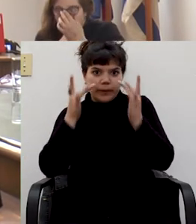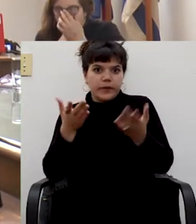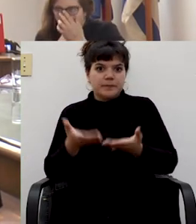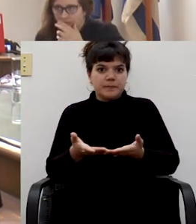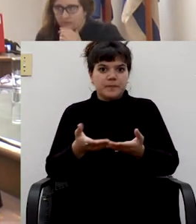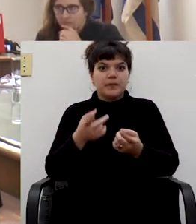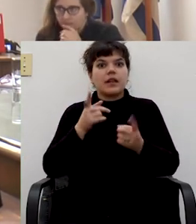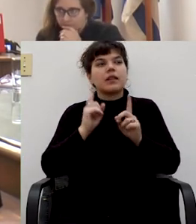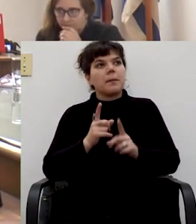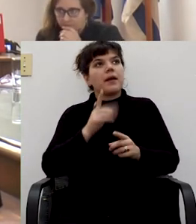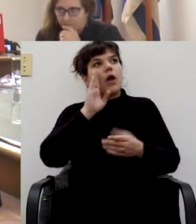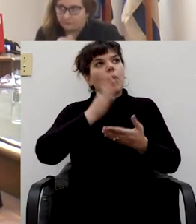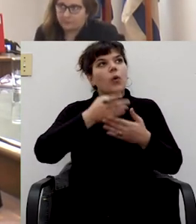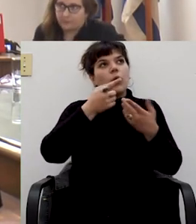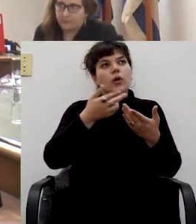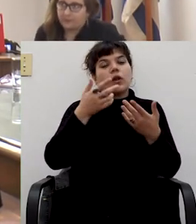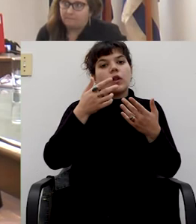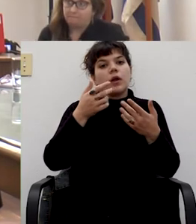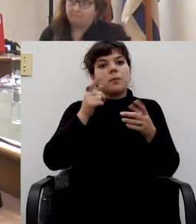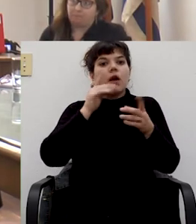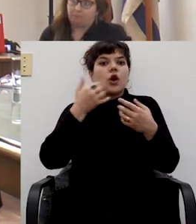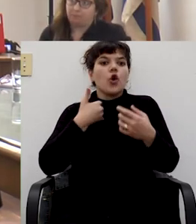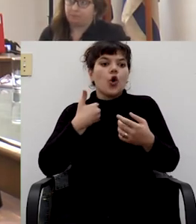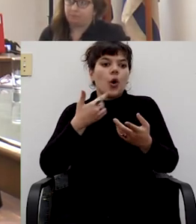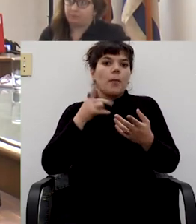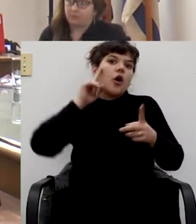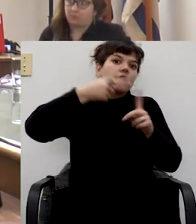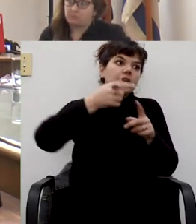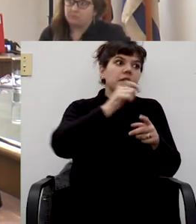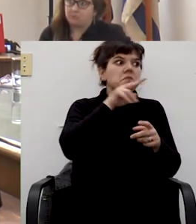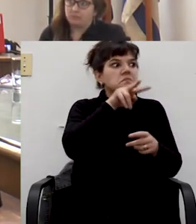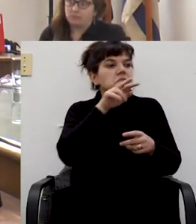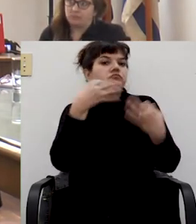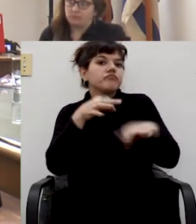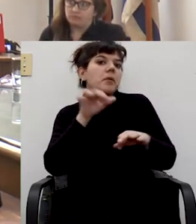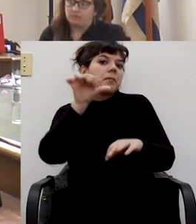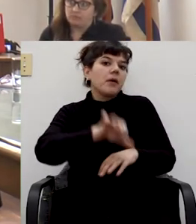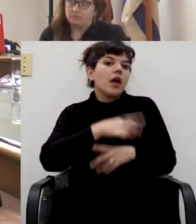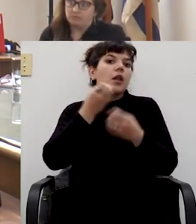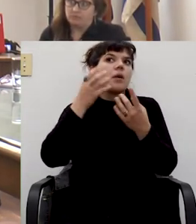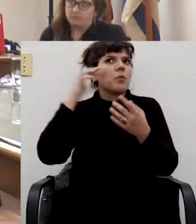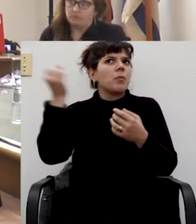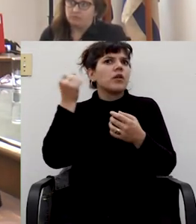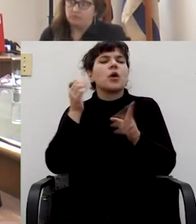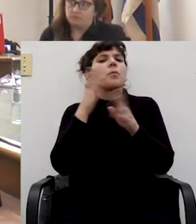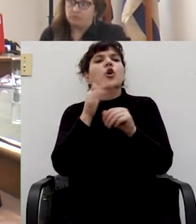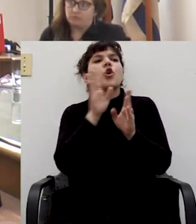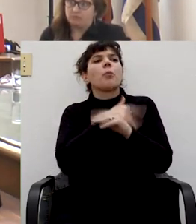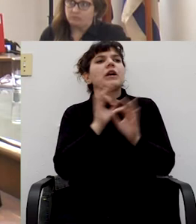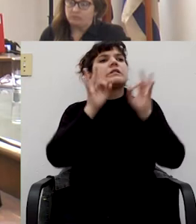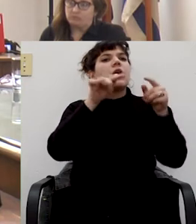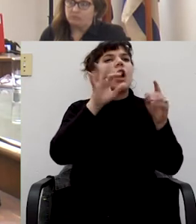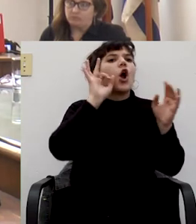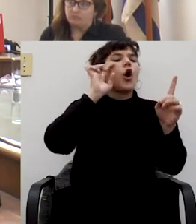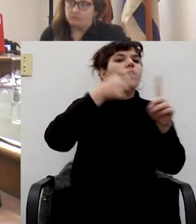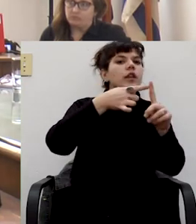Evaluar los resultados esperados es fundamental en relación a los objetivos que nos planteamos. Es muy importante saber, bueno, por qué no pudimos alcanzar determinados objetivos y